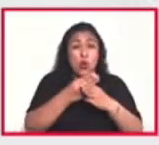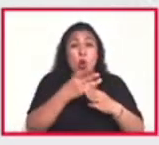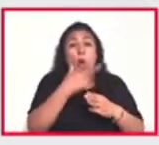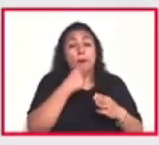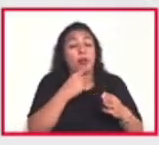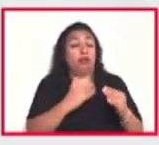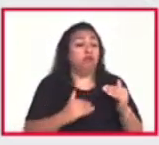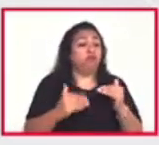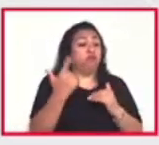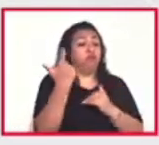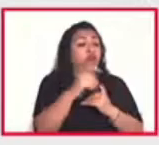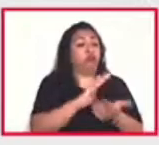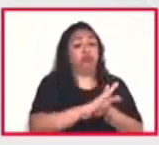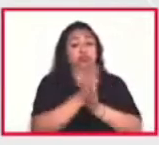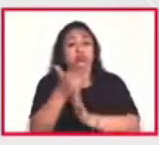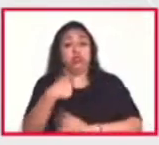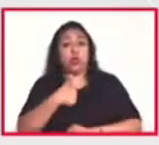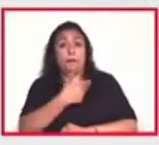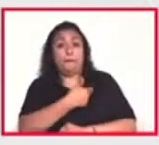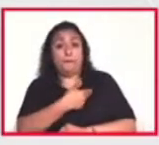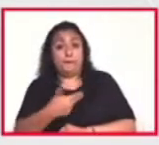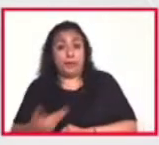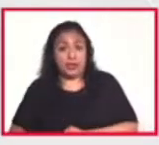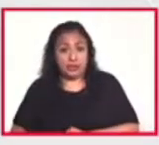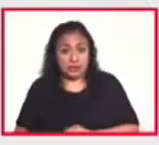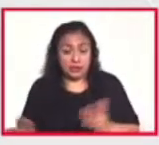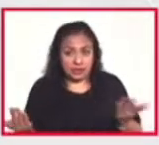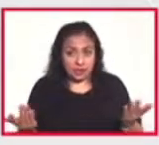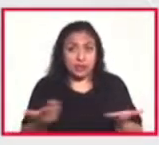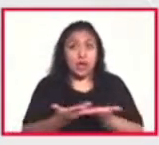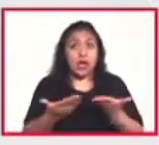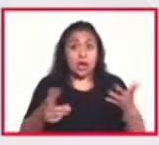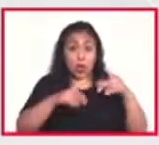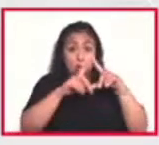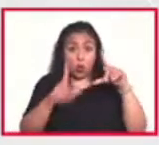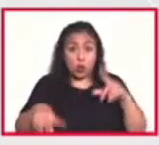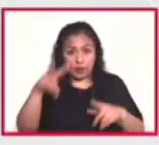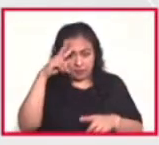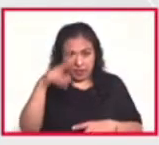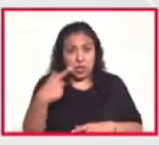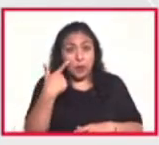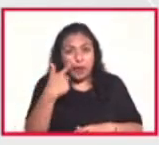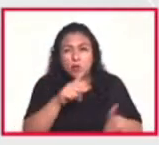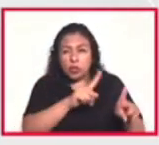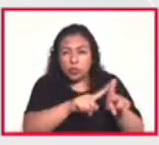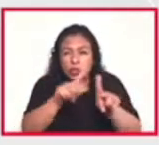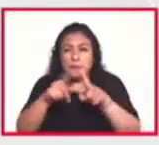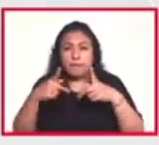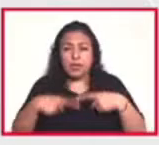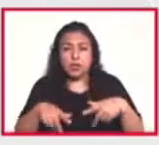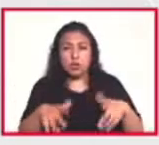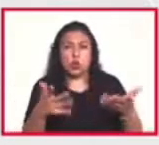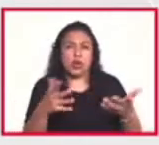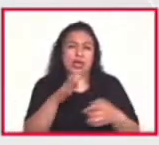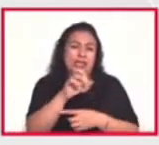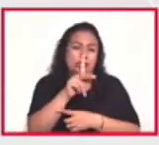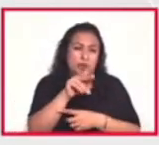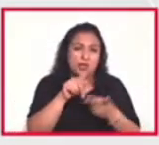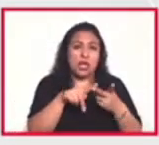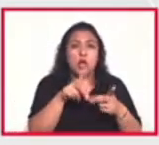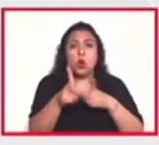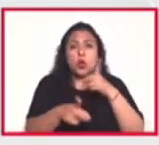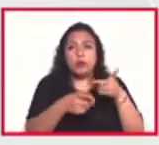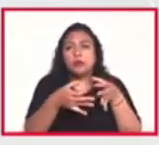se convierte en presidente. En nuestro país, hemos visto a varias personalidades del espectáculo y el deporte dejarse llevar por